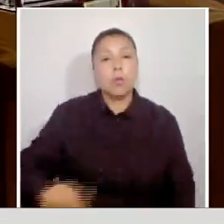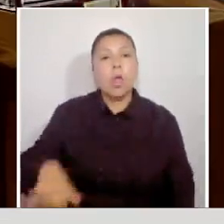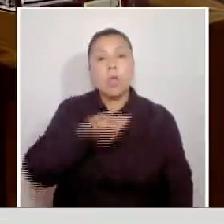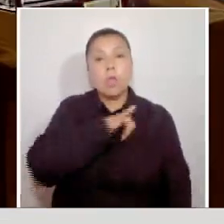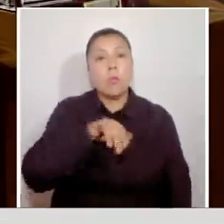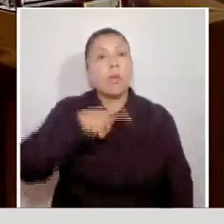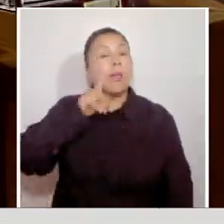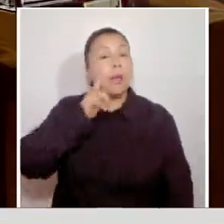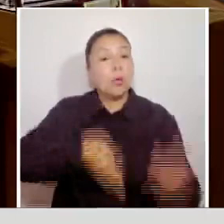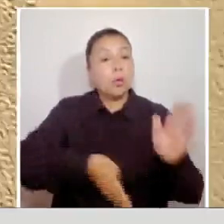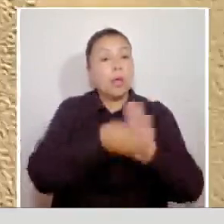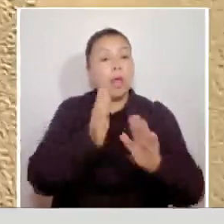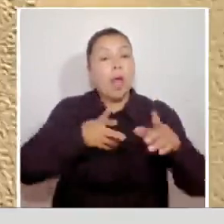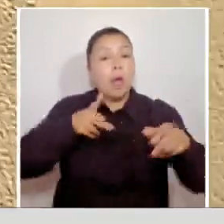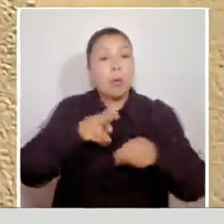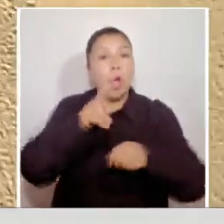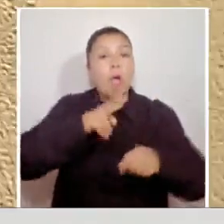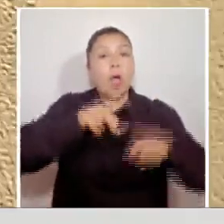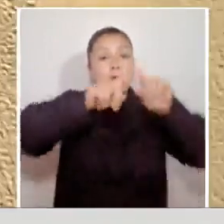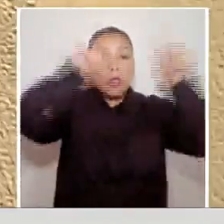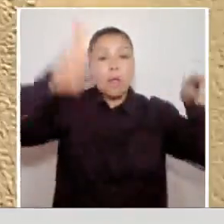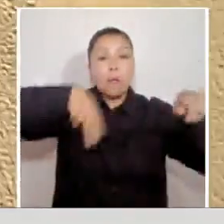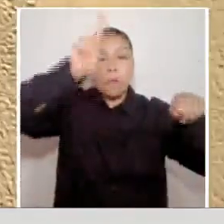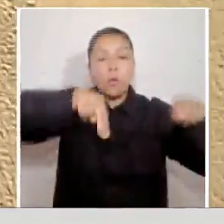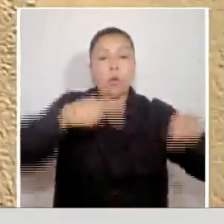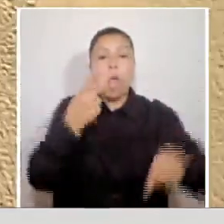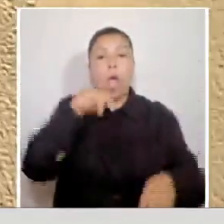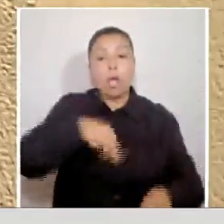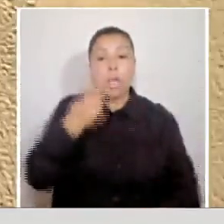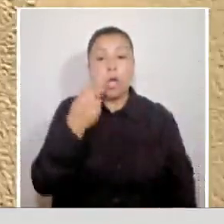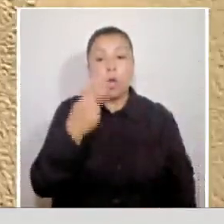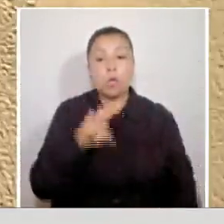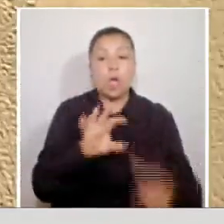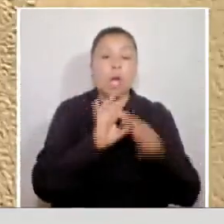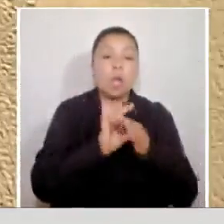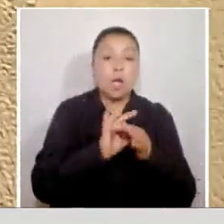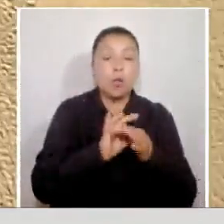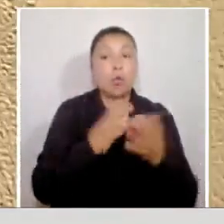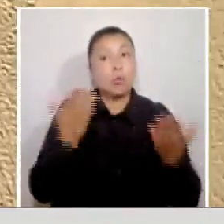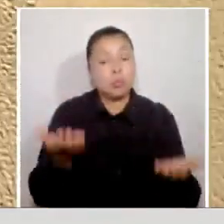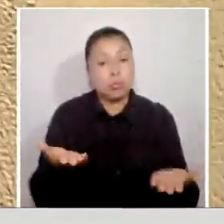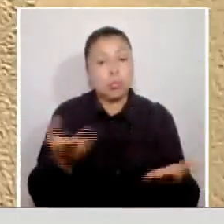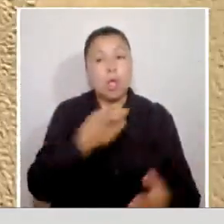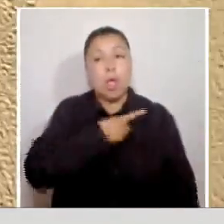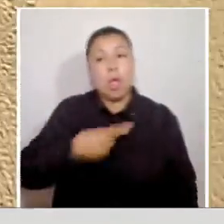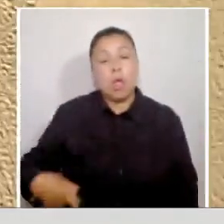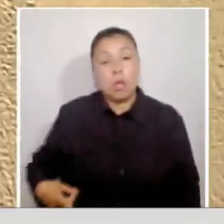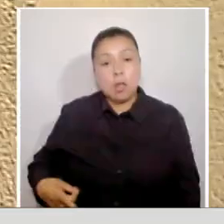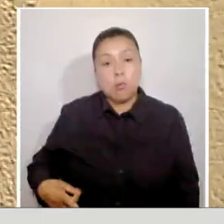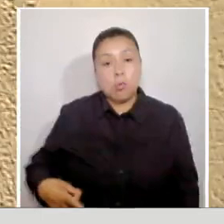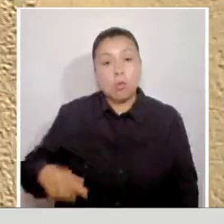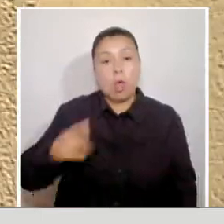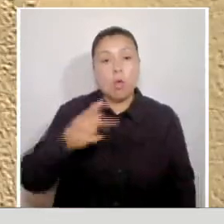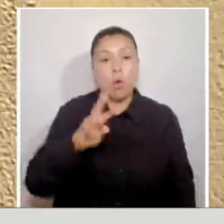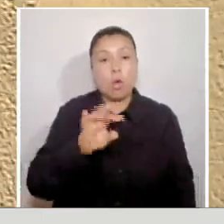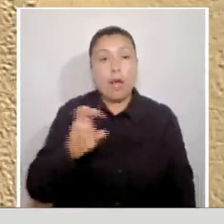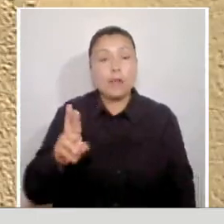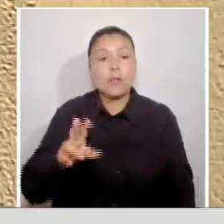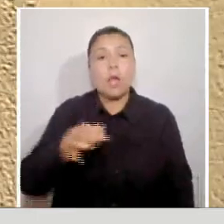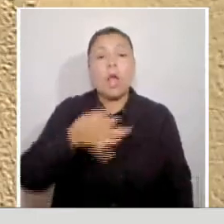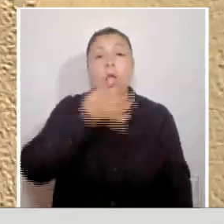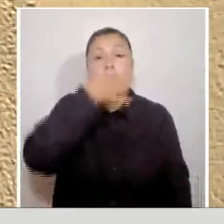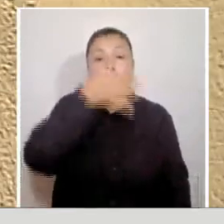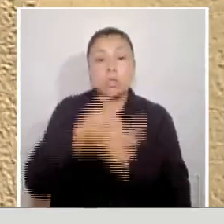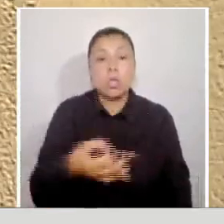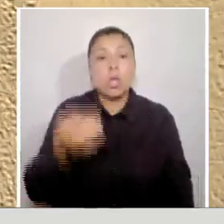de de pintura aquí a las 12 Así que le agradezco el gesto al diputado Kaiser Bueno yo quiero decir claramente que voy a